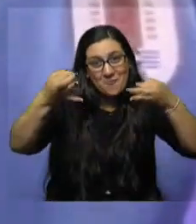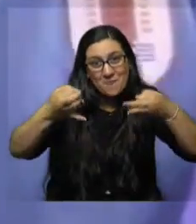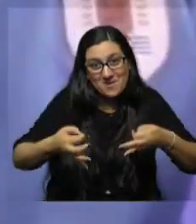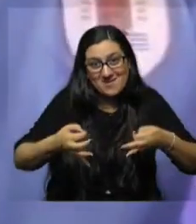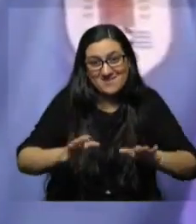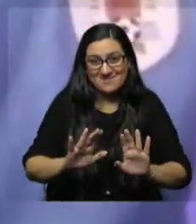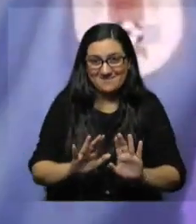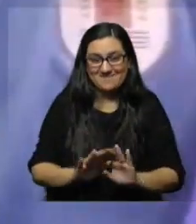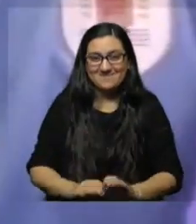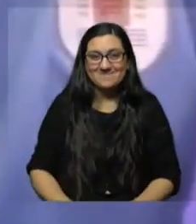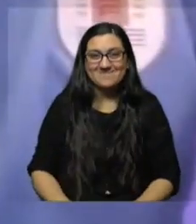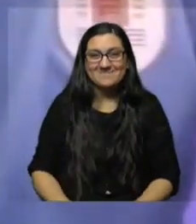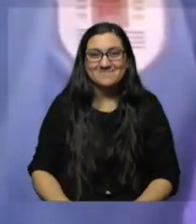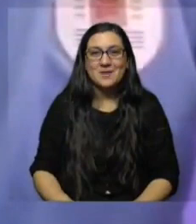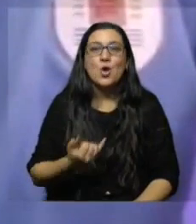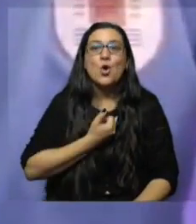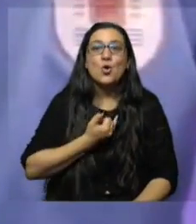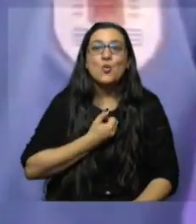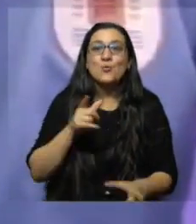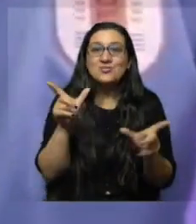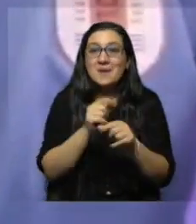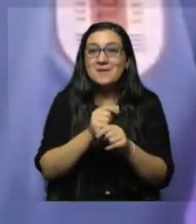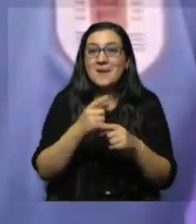cumplir. ¿Cómo sale Uruguay?